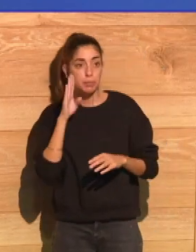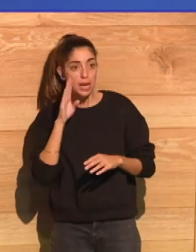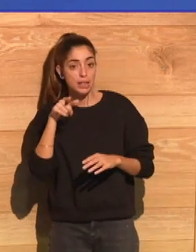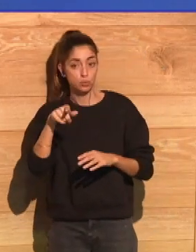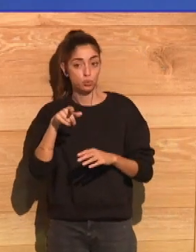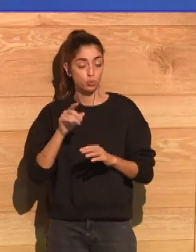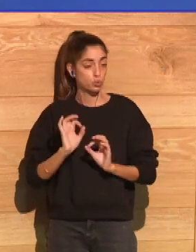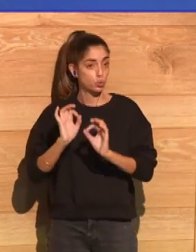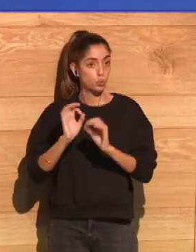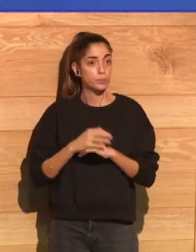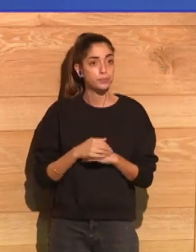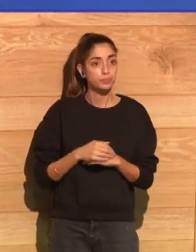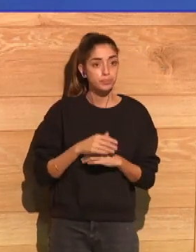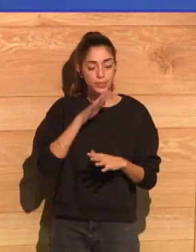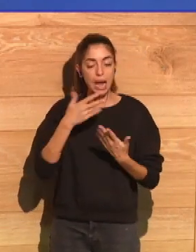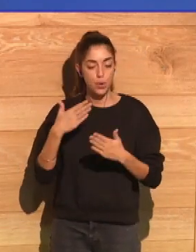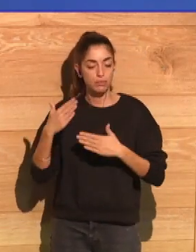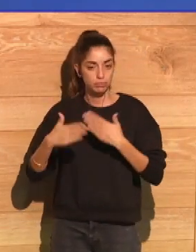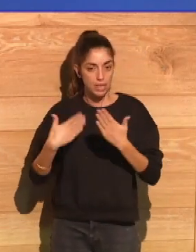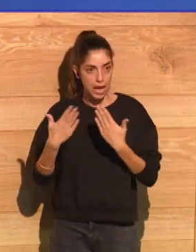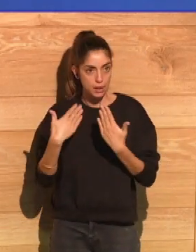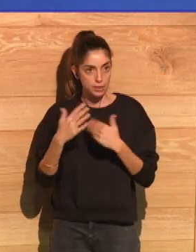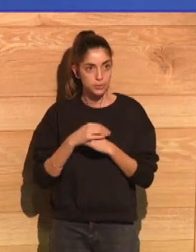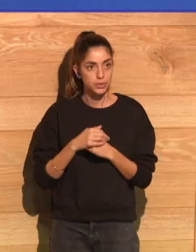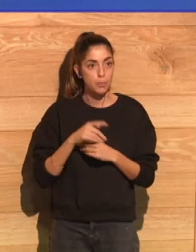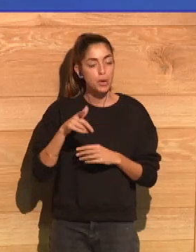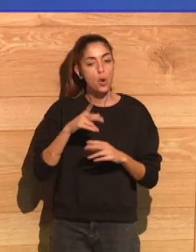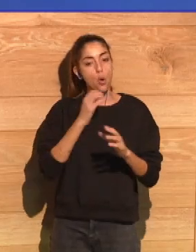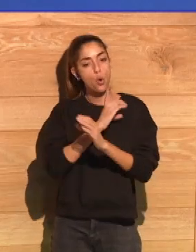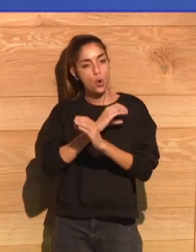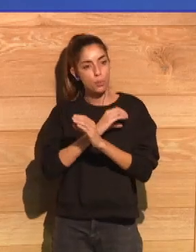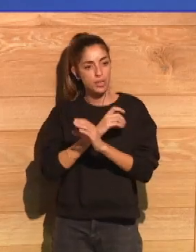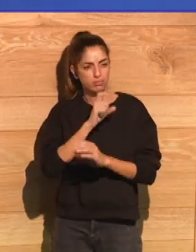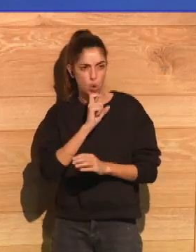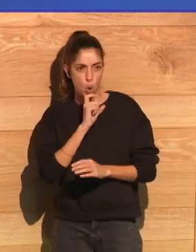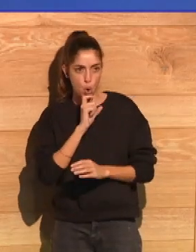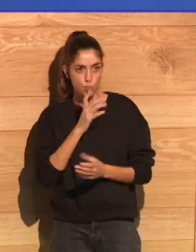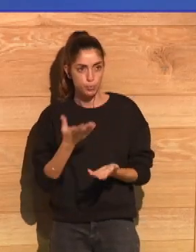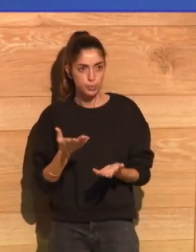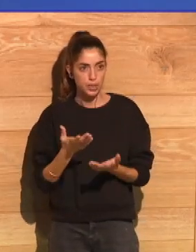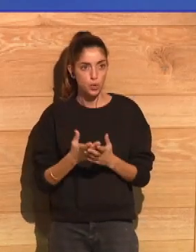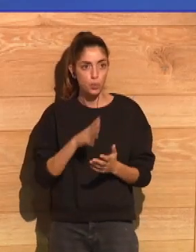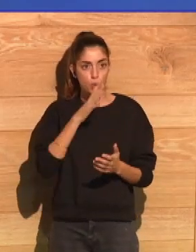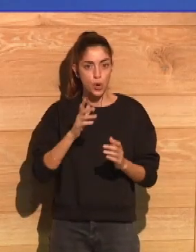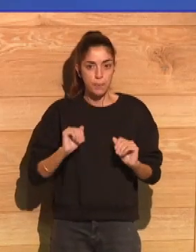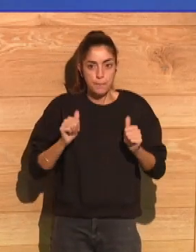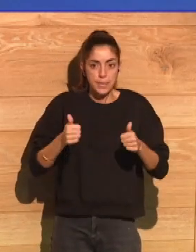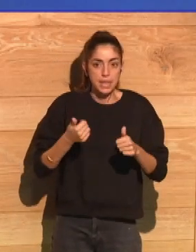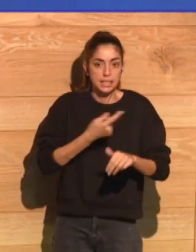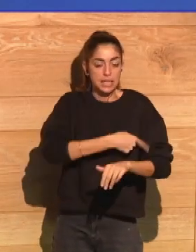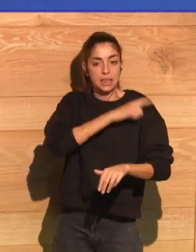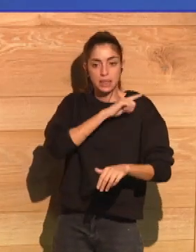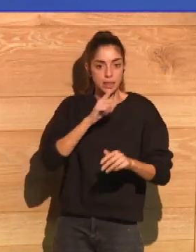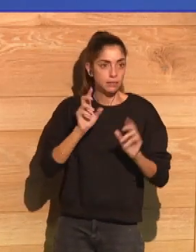podemos hablar ahora también. Pero decías, un cómic muy complejo, porque empiezas, bueno, aparentemente queriéndonos hablar del deporte y de tu obsesión